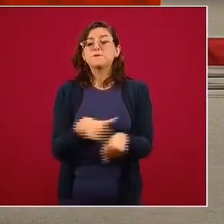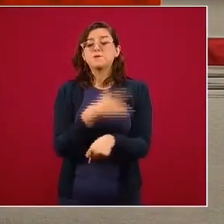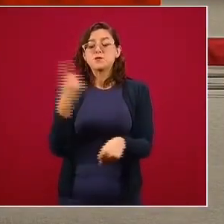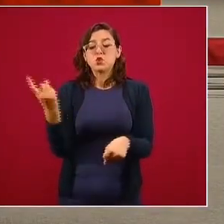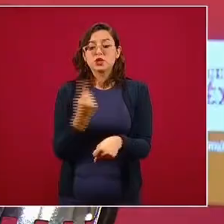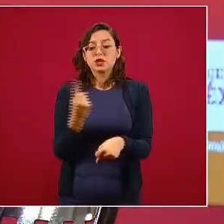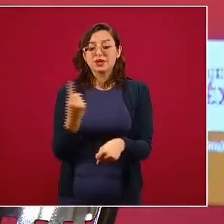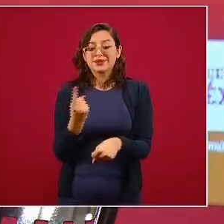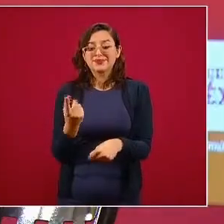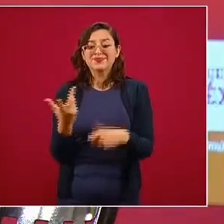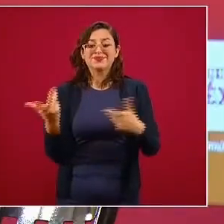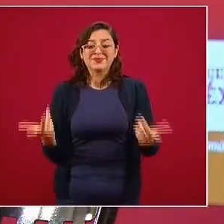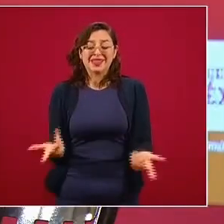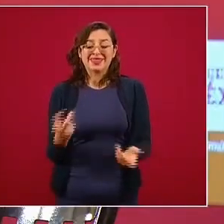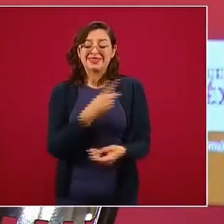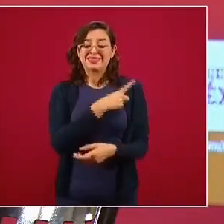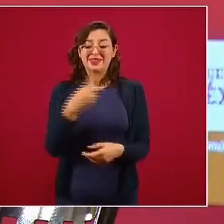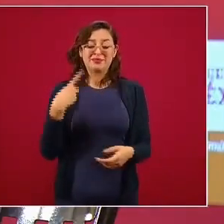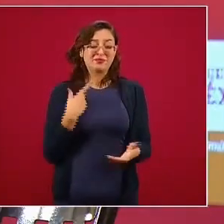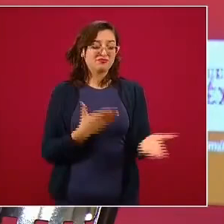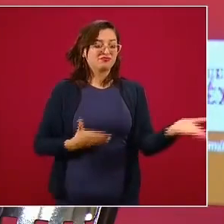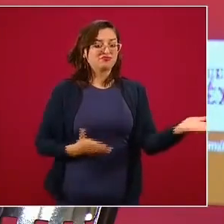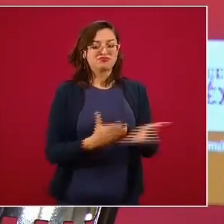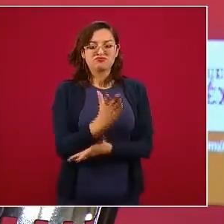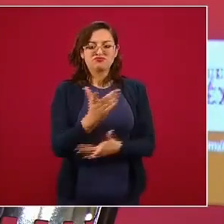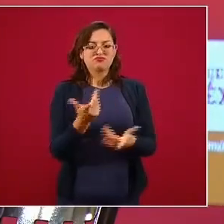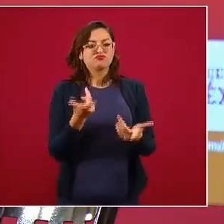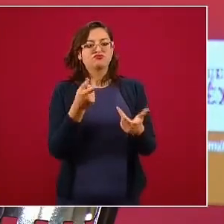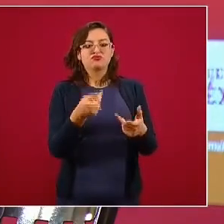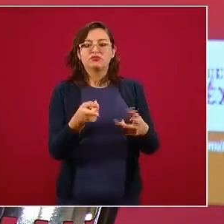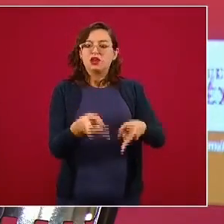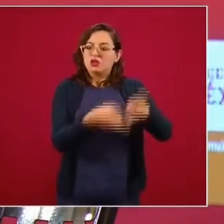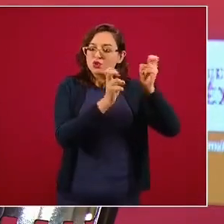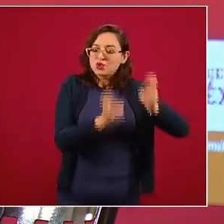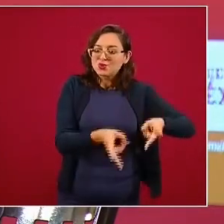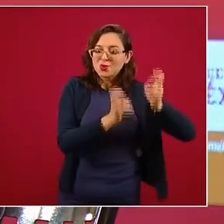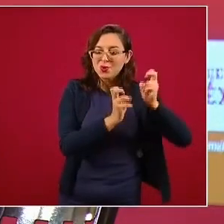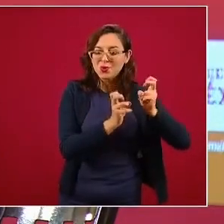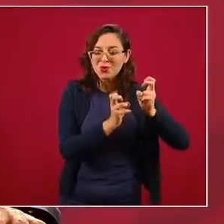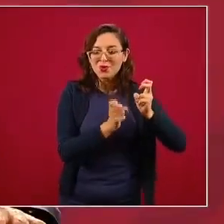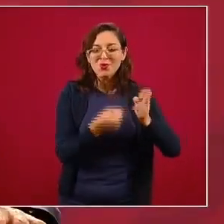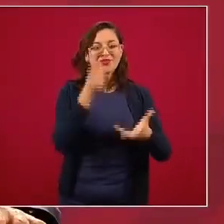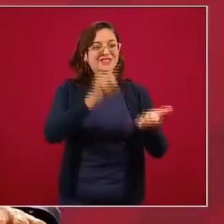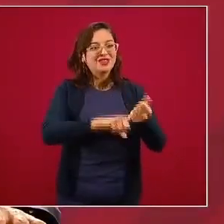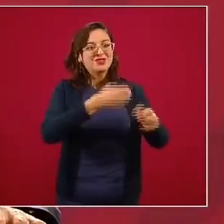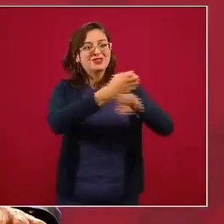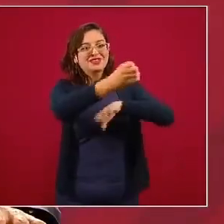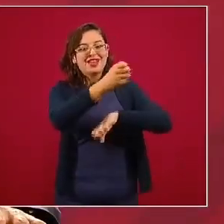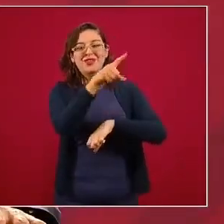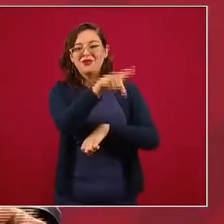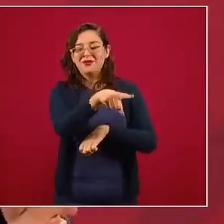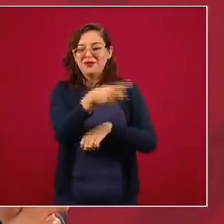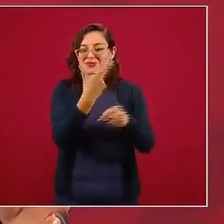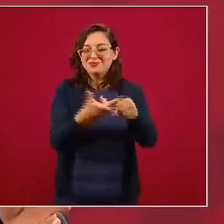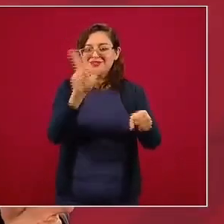se tuvo que hacer una intervención especial para controlar el robo. Localmente había robo,